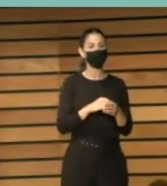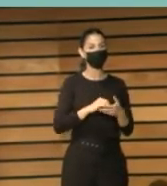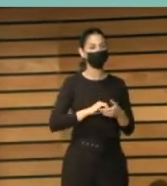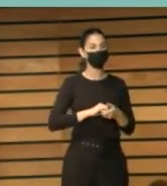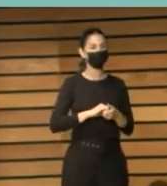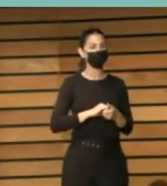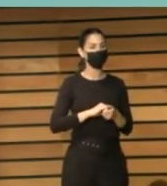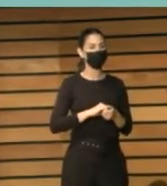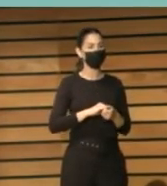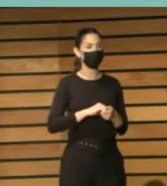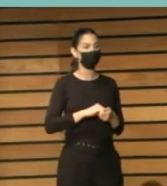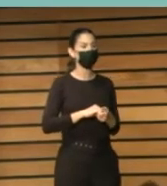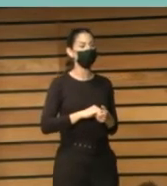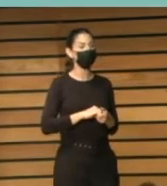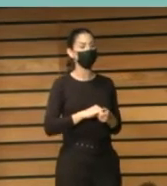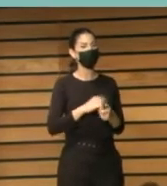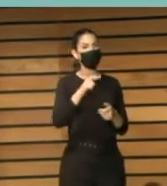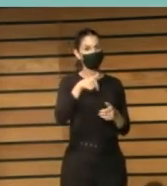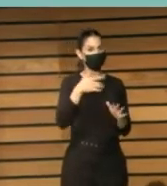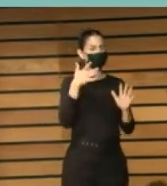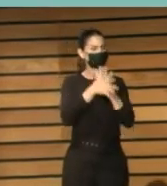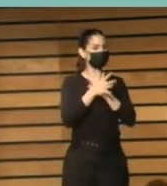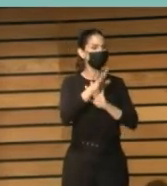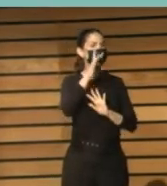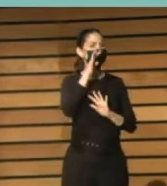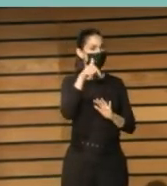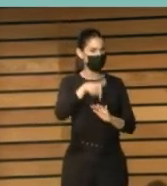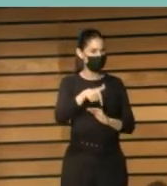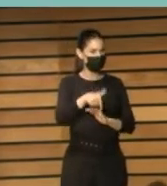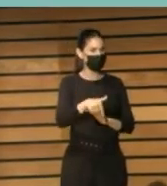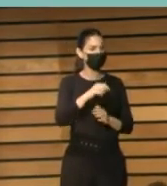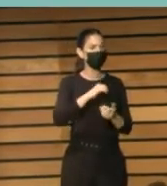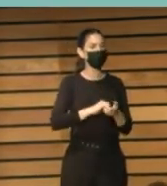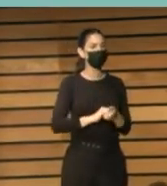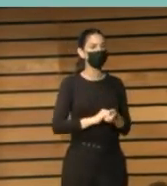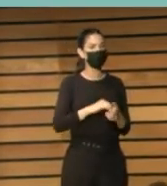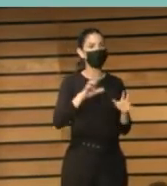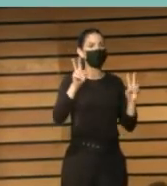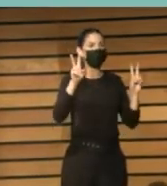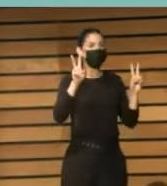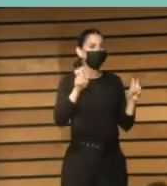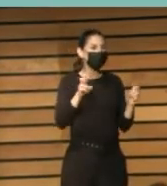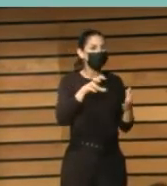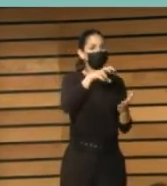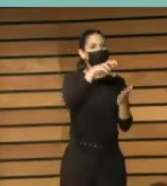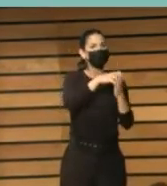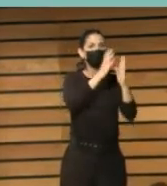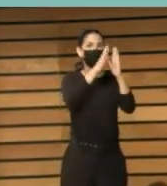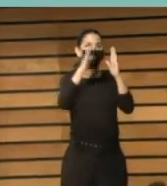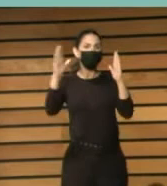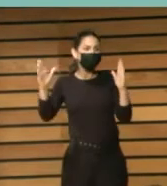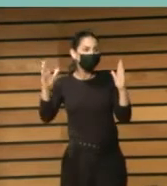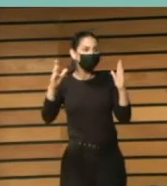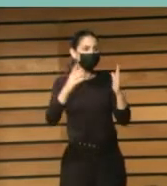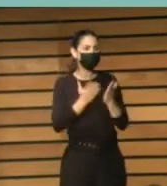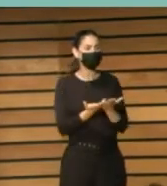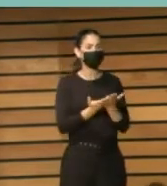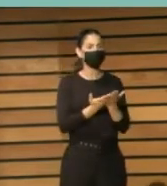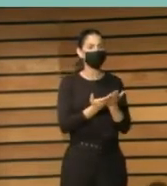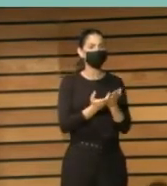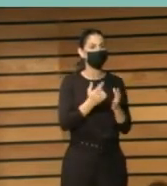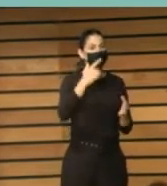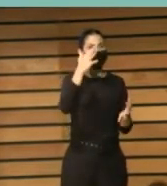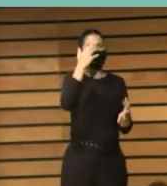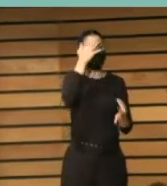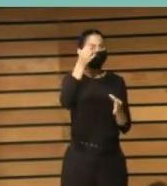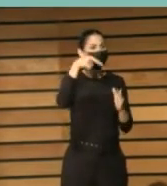que estoy diciendo yo ahora aquí, ¿no? Que lo que perdía a las bibliotecas en aquel entorno tan difícil era lo